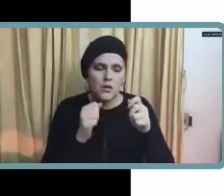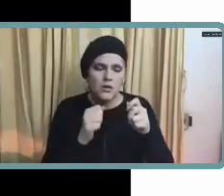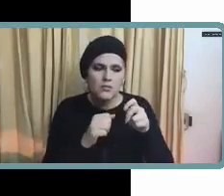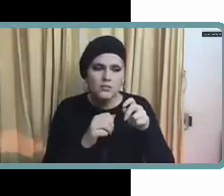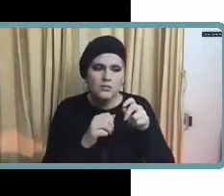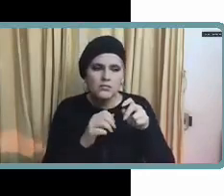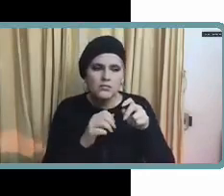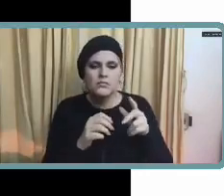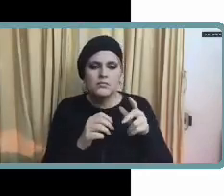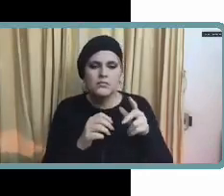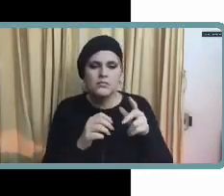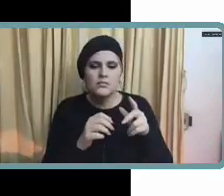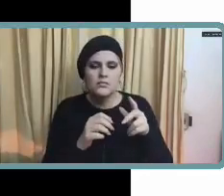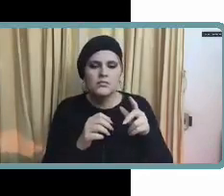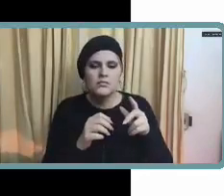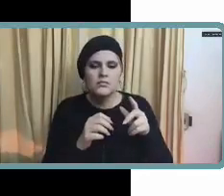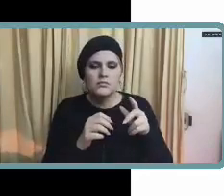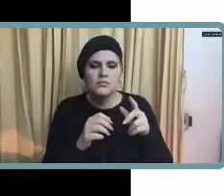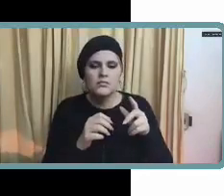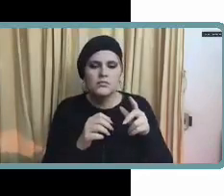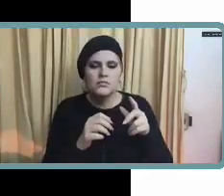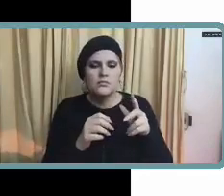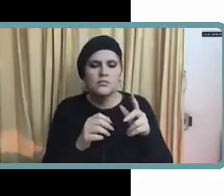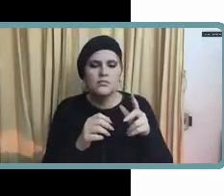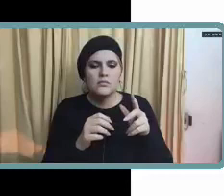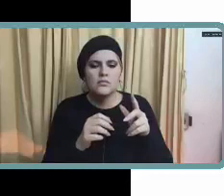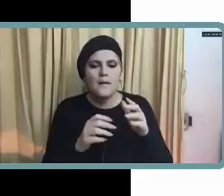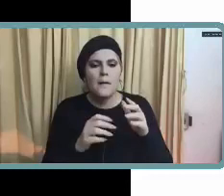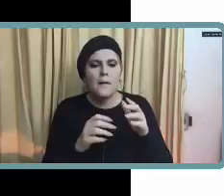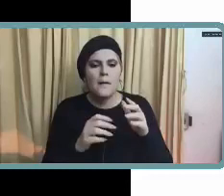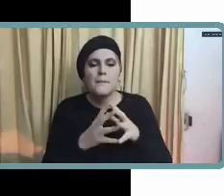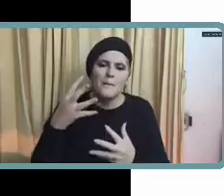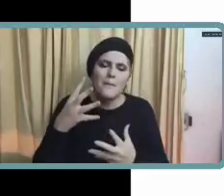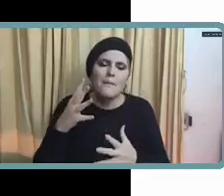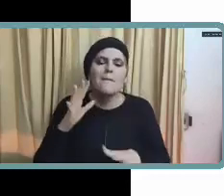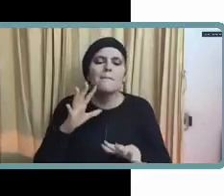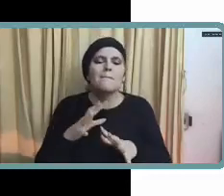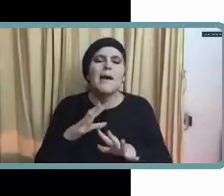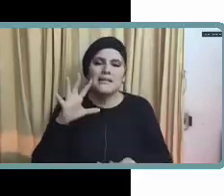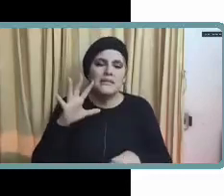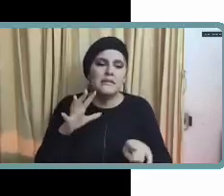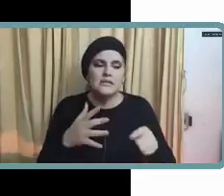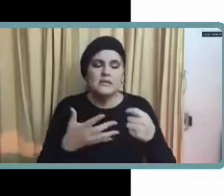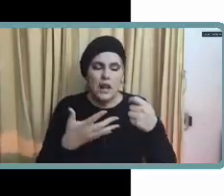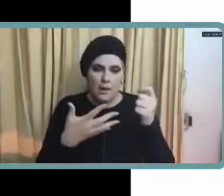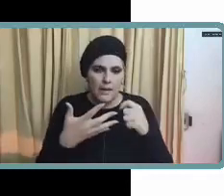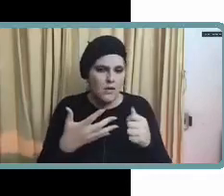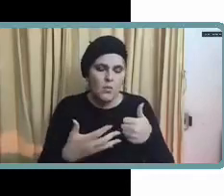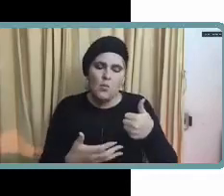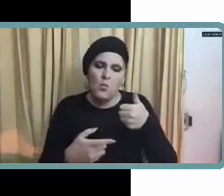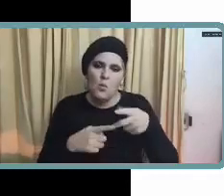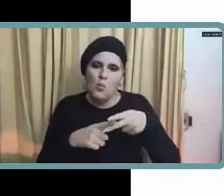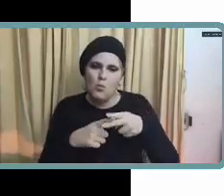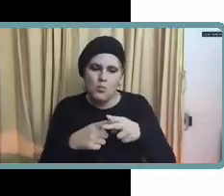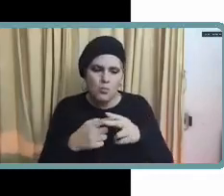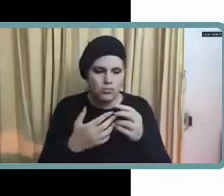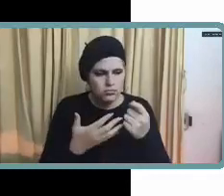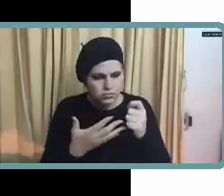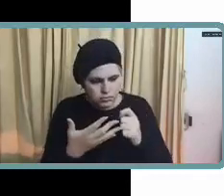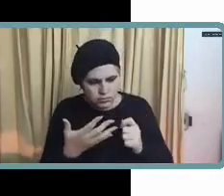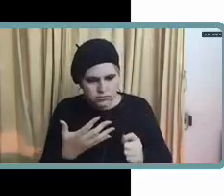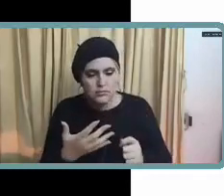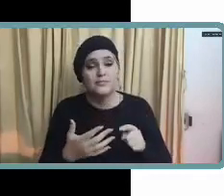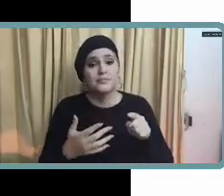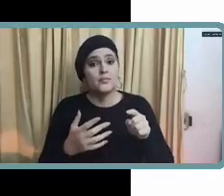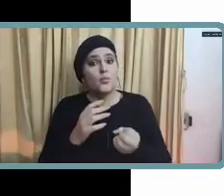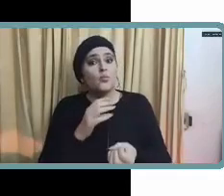y no, sino que es más dimensional. También una muy buena herramienta que está en proceso de validación prontamente. En cuanto tengamos novedades, la vamos a